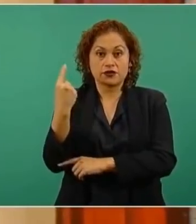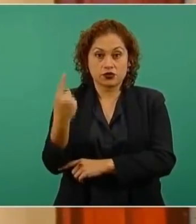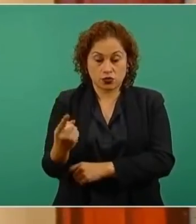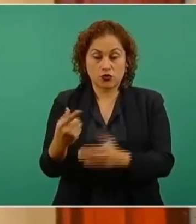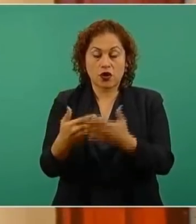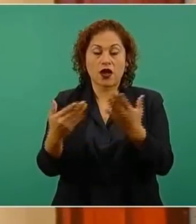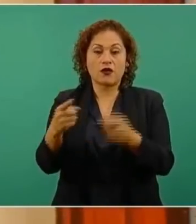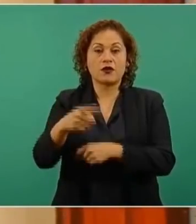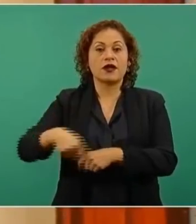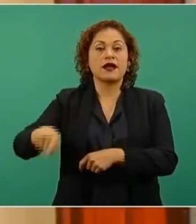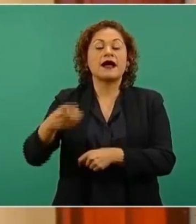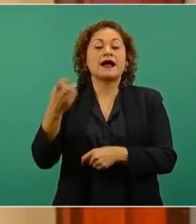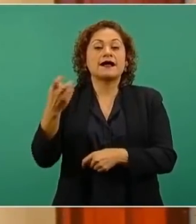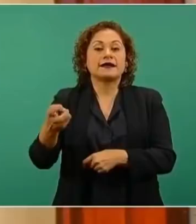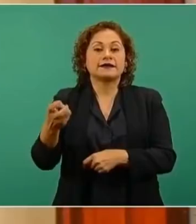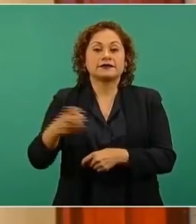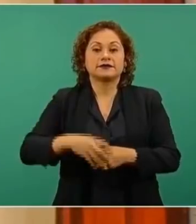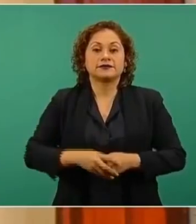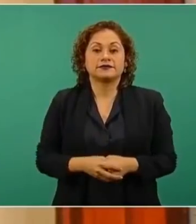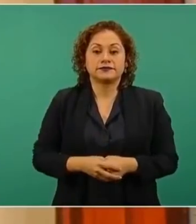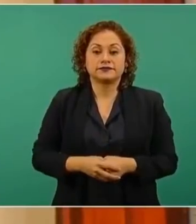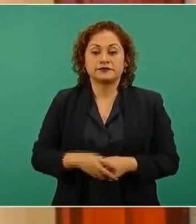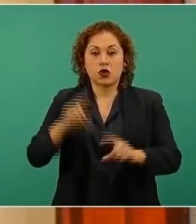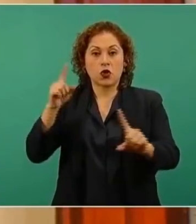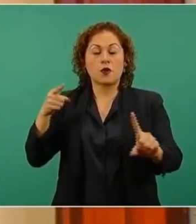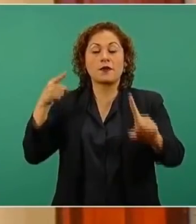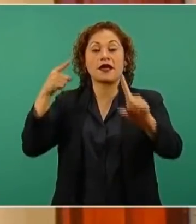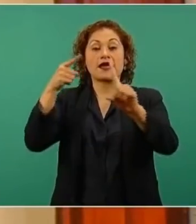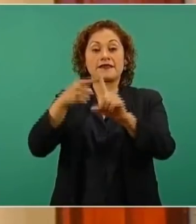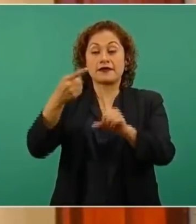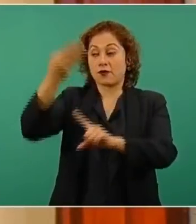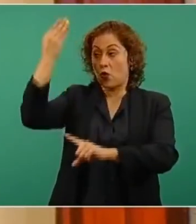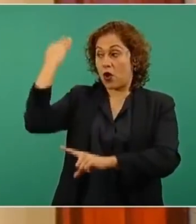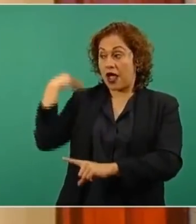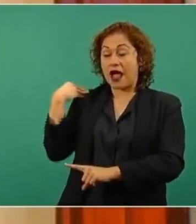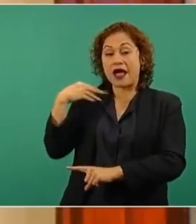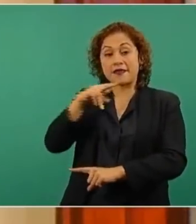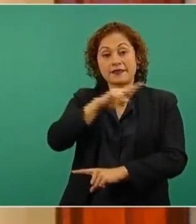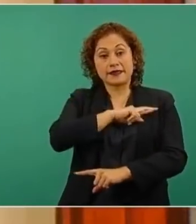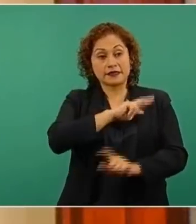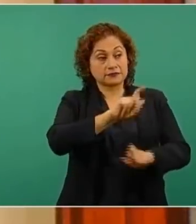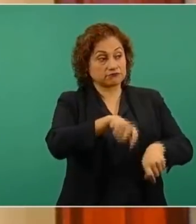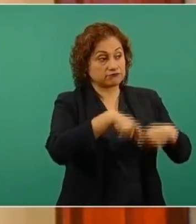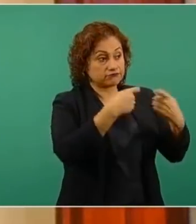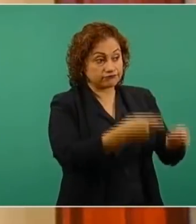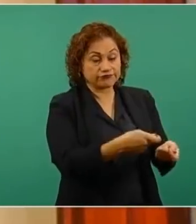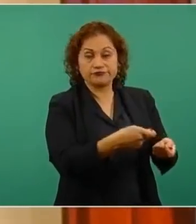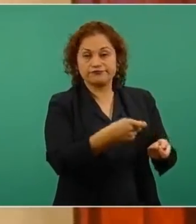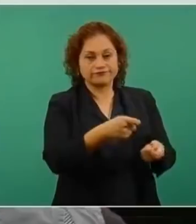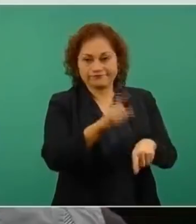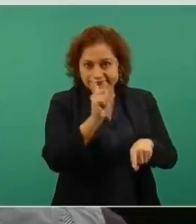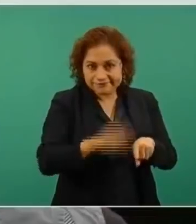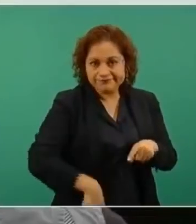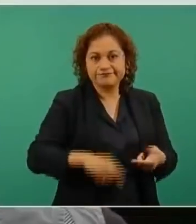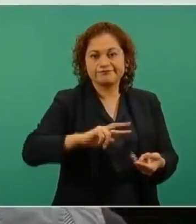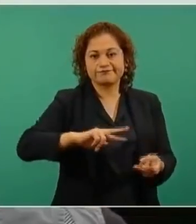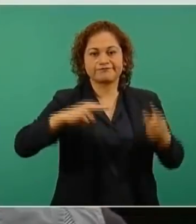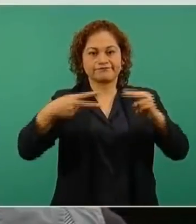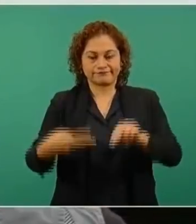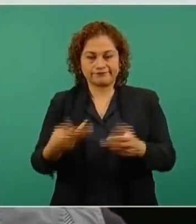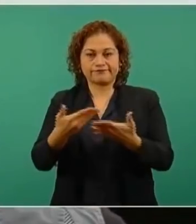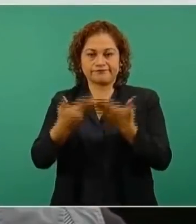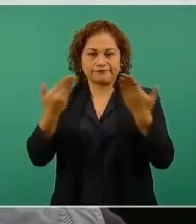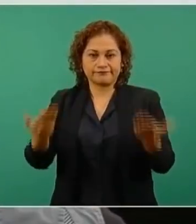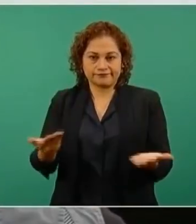revertir los aspectos más dañinos en contra del pueblo de México de esta privatización del sector eléctrico. Fundamentalmente,